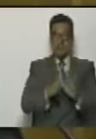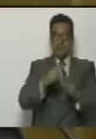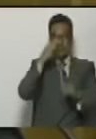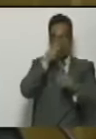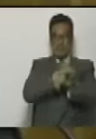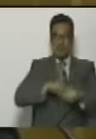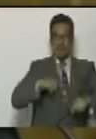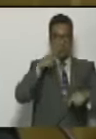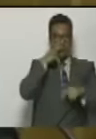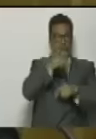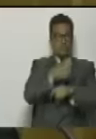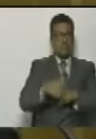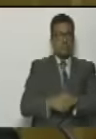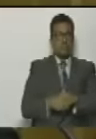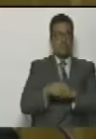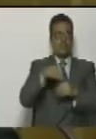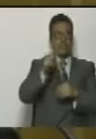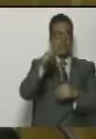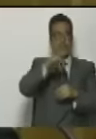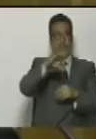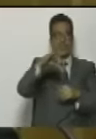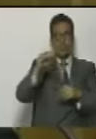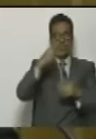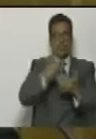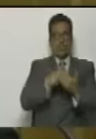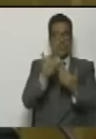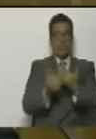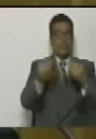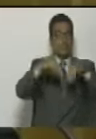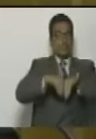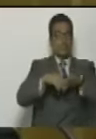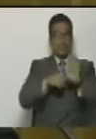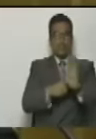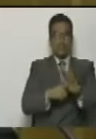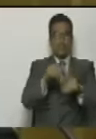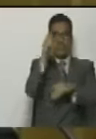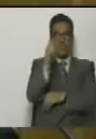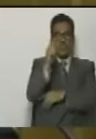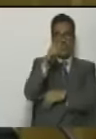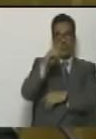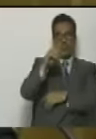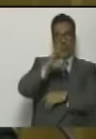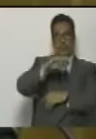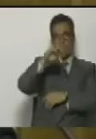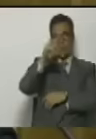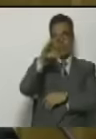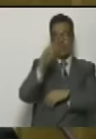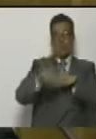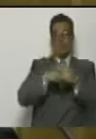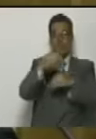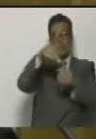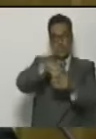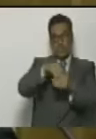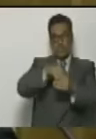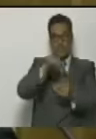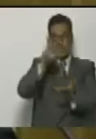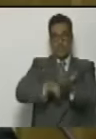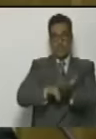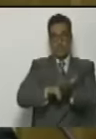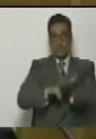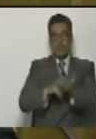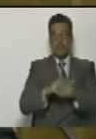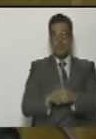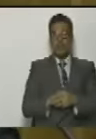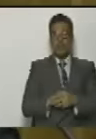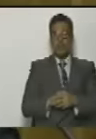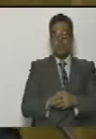del pueblo Ezequiel Zamora. El proyecto de acuerdo fue presentado por el diputado Orlando Zambrano. Luego de sometido a votación, resultó aprobado por